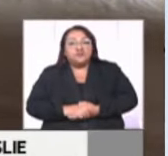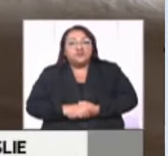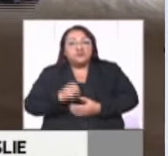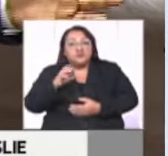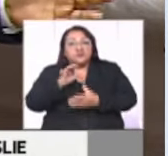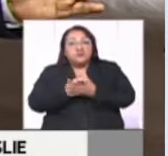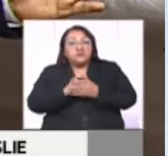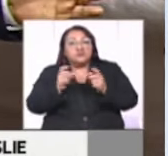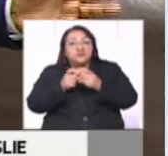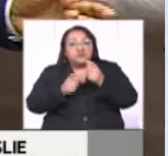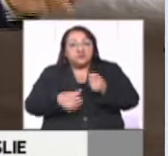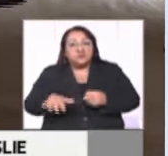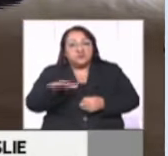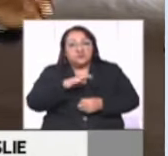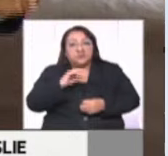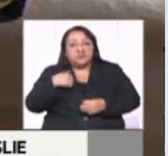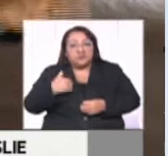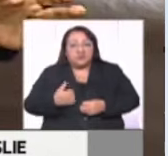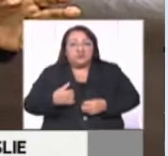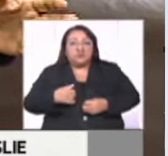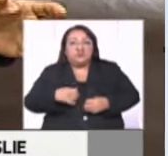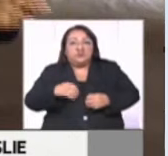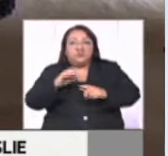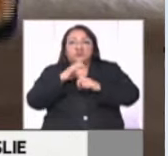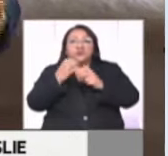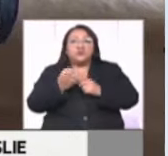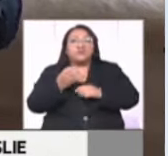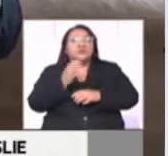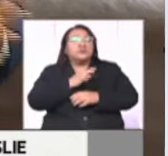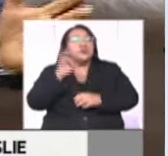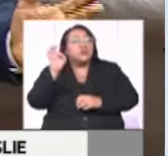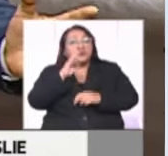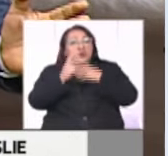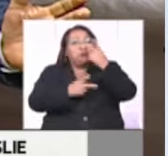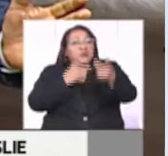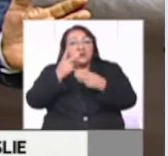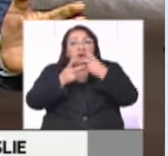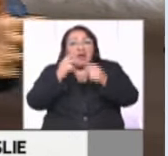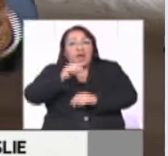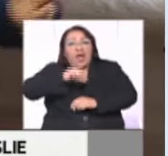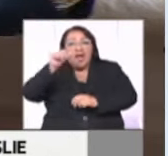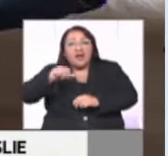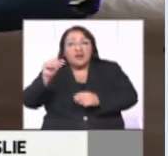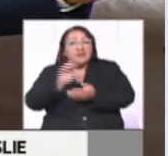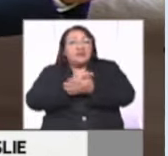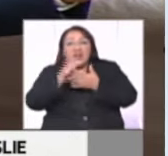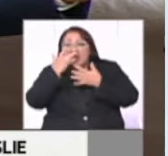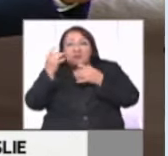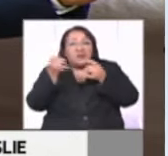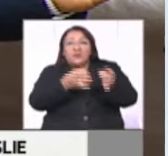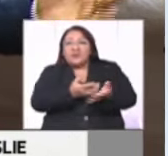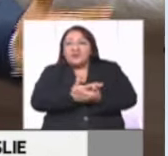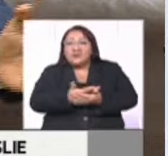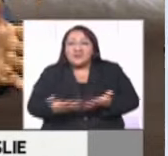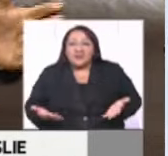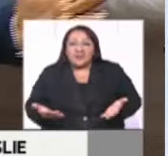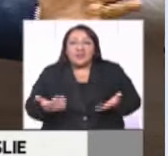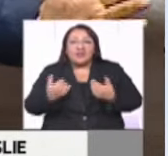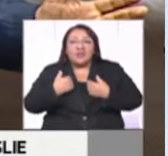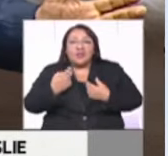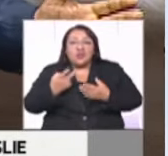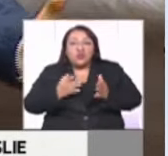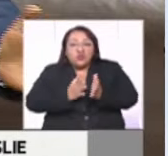compañeros congresistas, la señora de Cultura nunca ha visitado Ancash, está abandonado totalmente, teniendo los